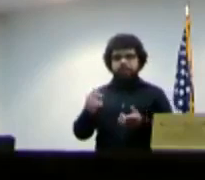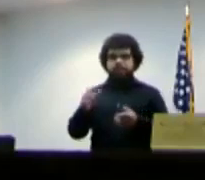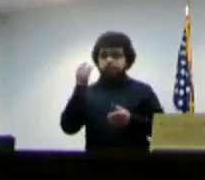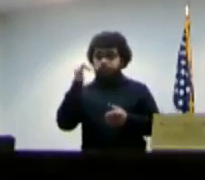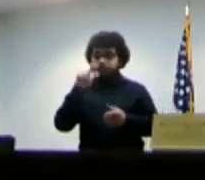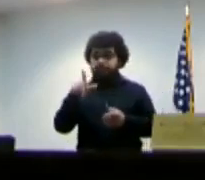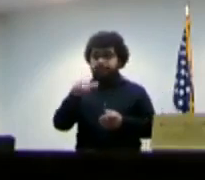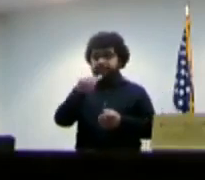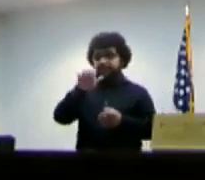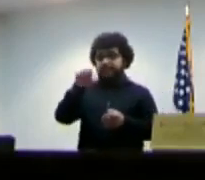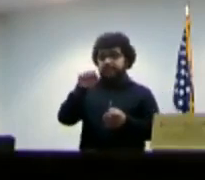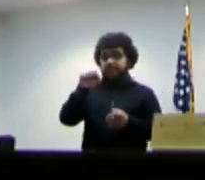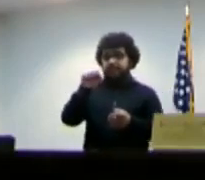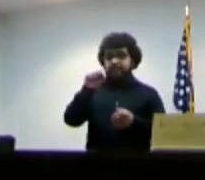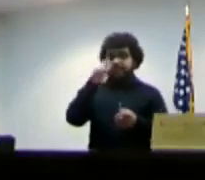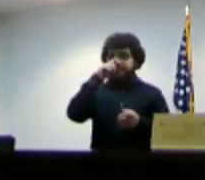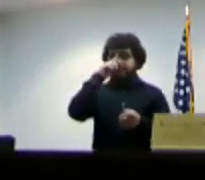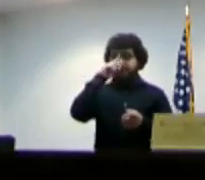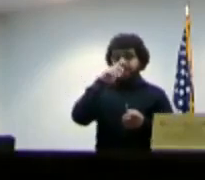está contabilizado y